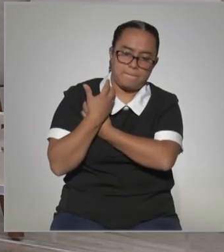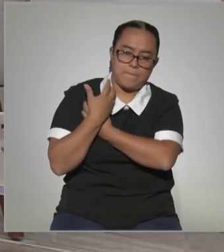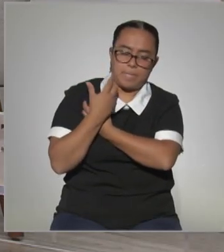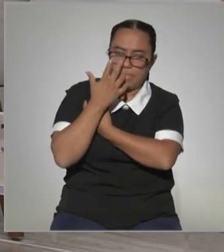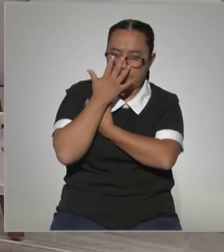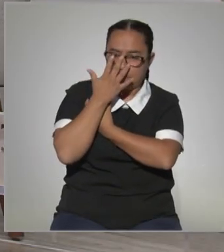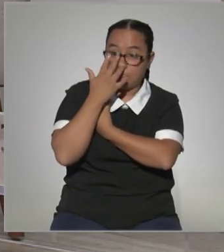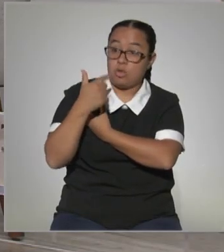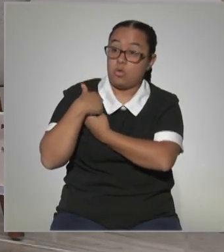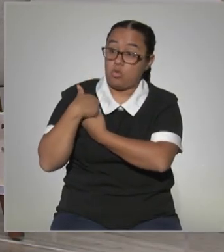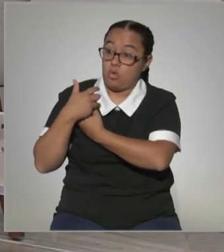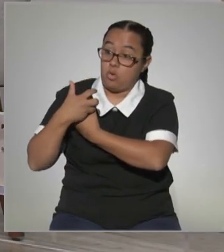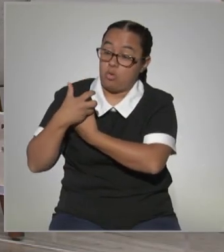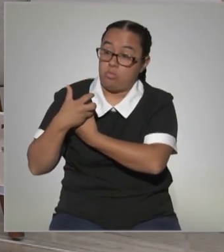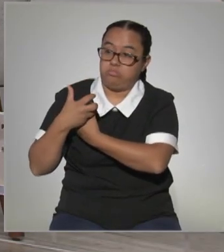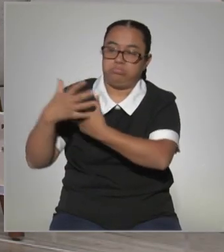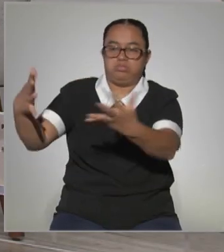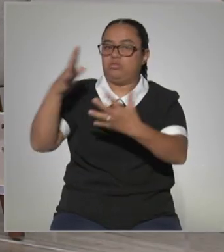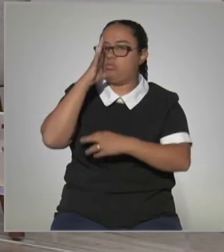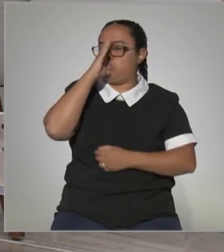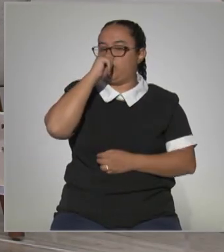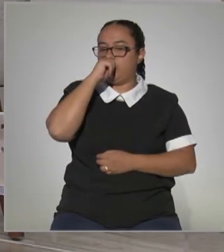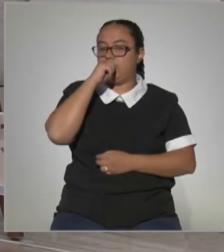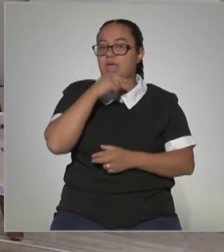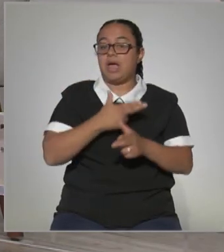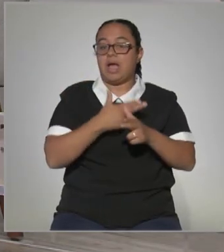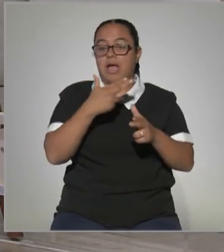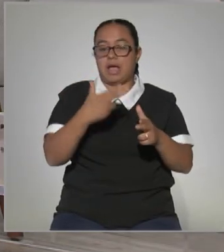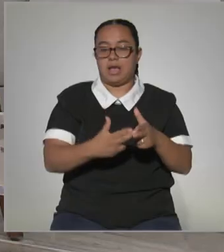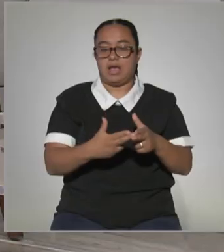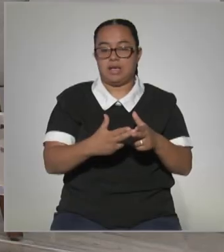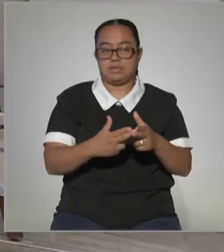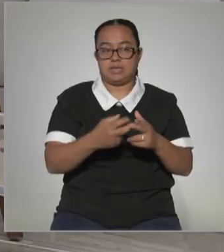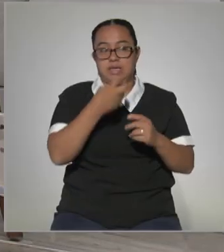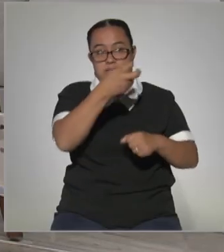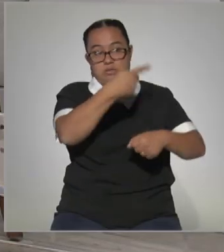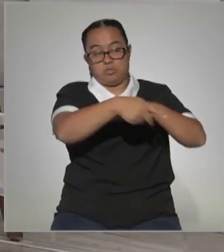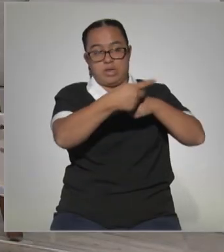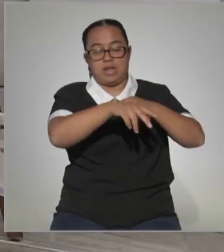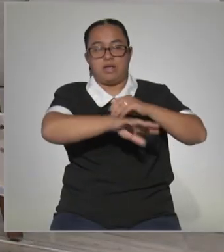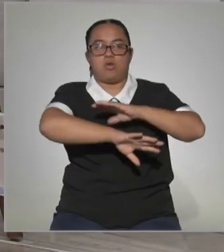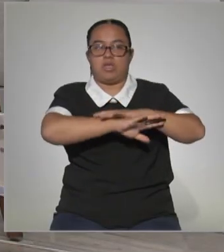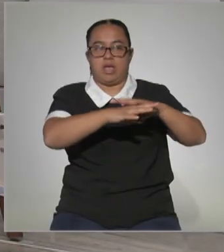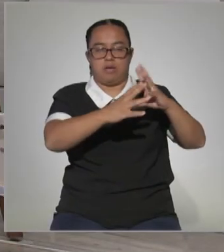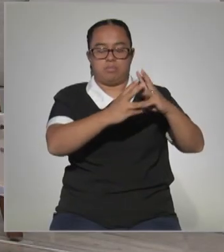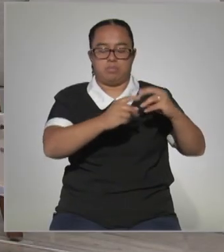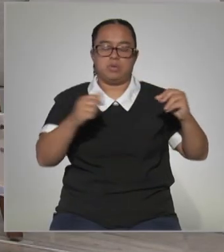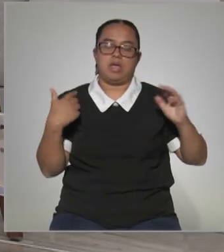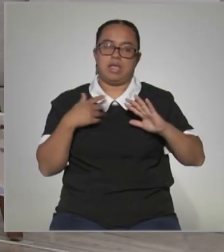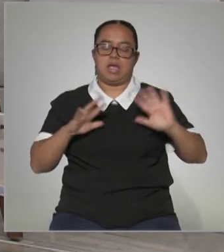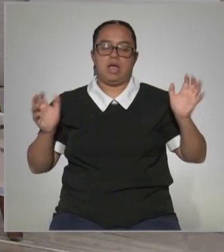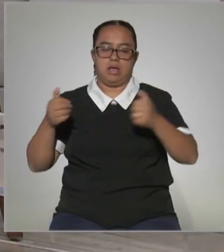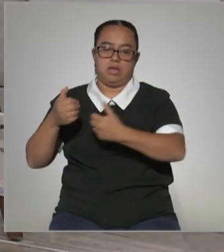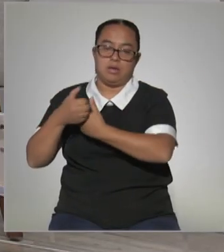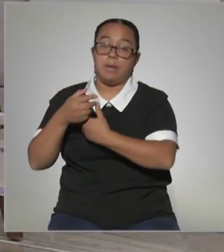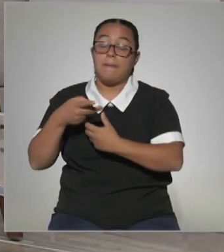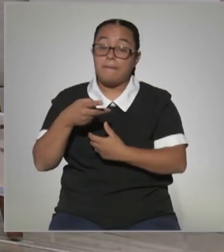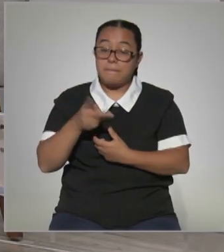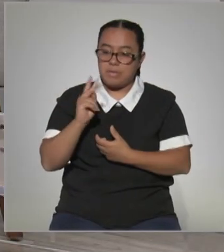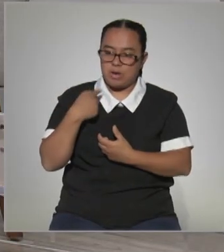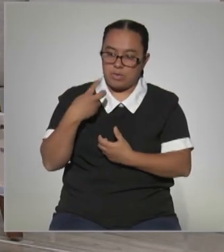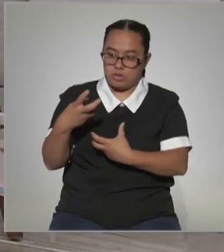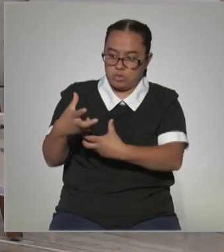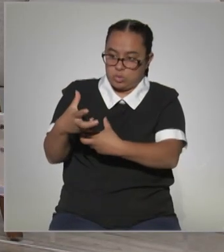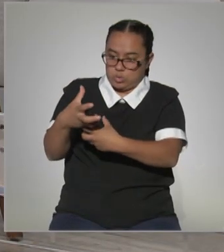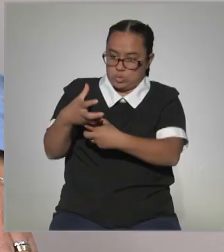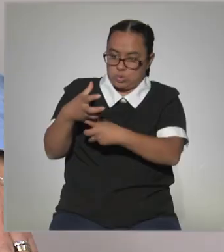puedo soltar hasta que no se baje todo el peligro. Entonces, este sostener